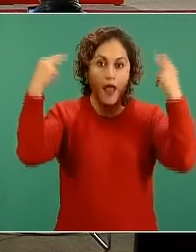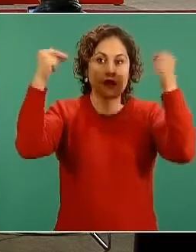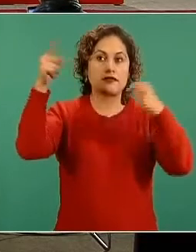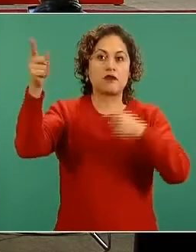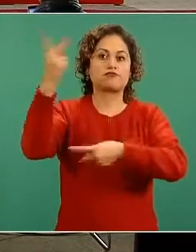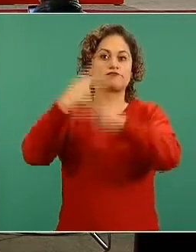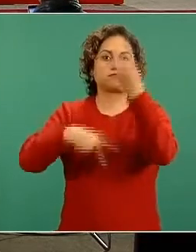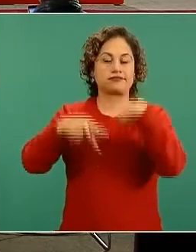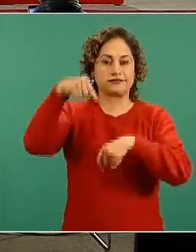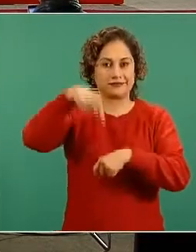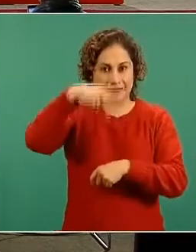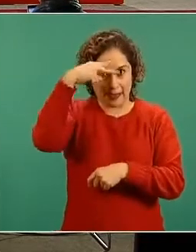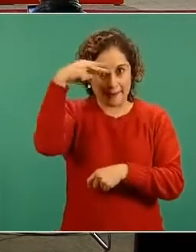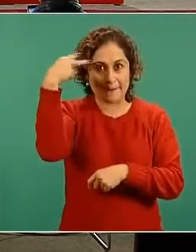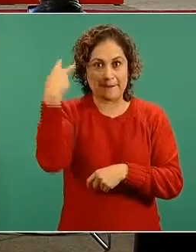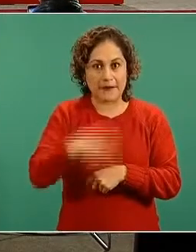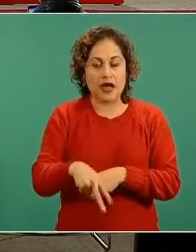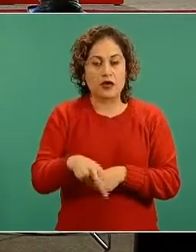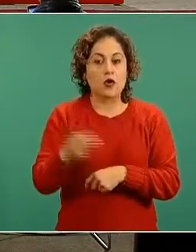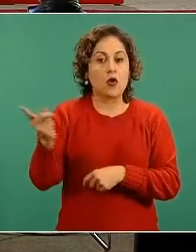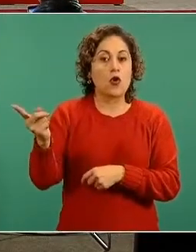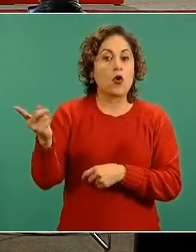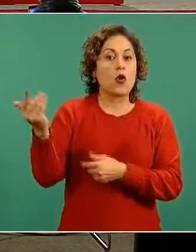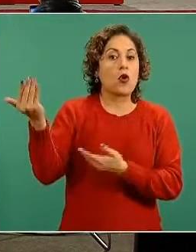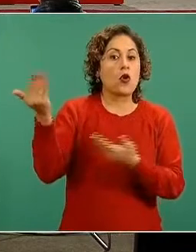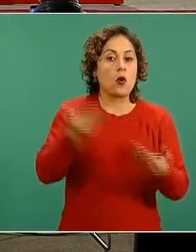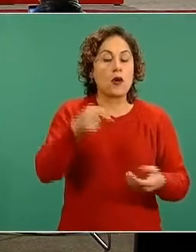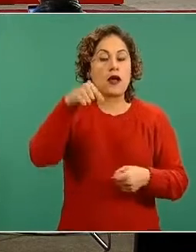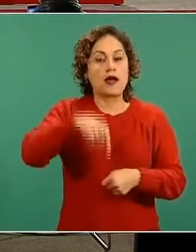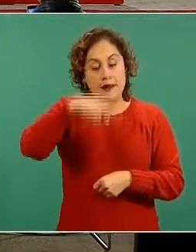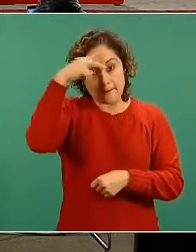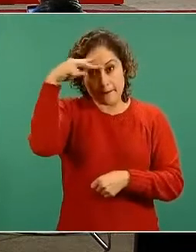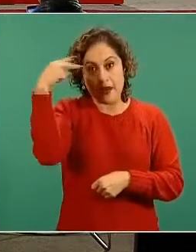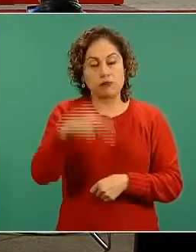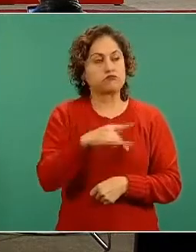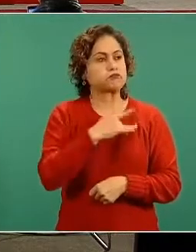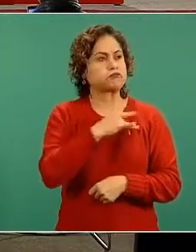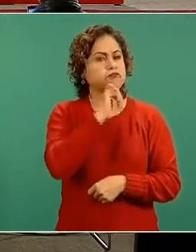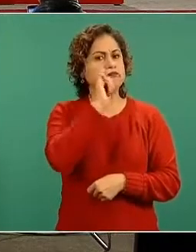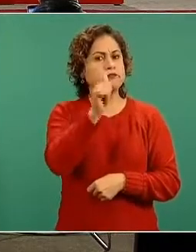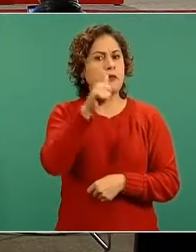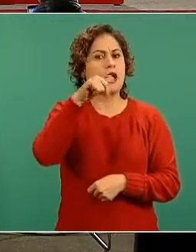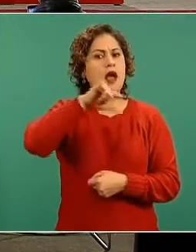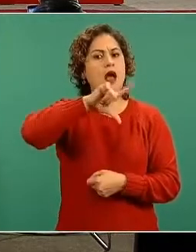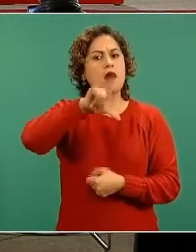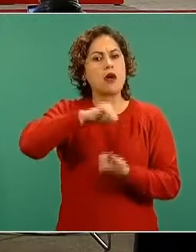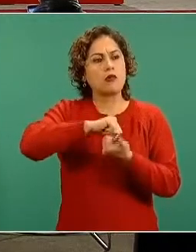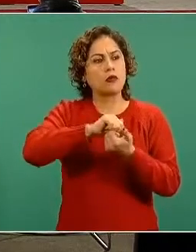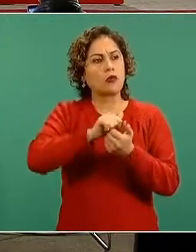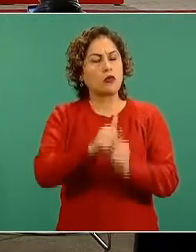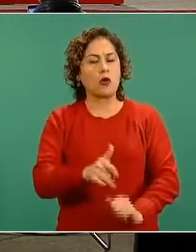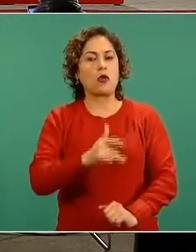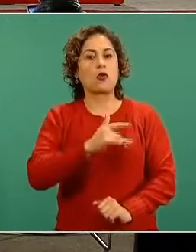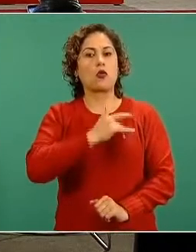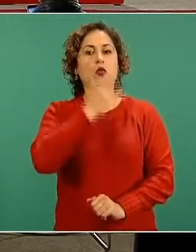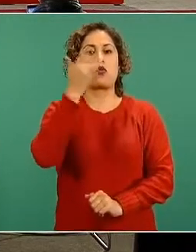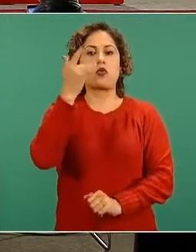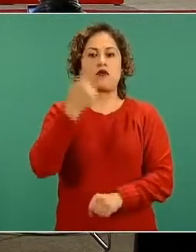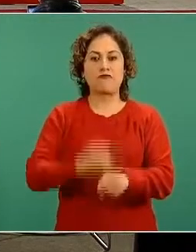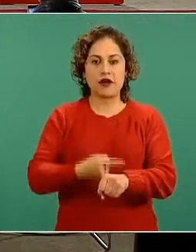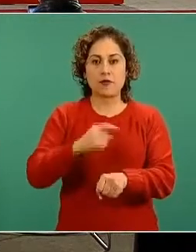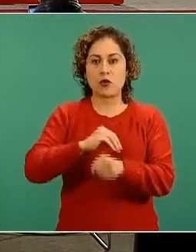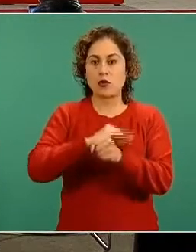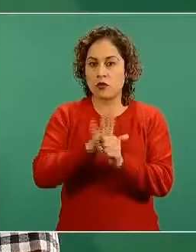y venía asintomático, pero ya estando en México desarrolló síntomas y desafortunadamente presentó enfermedad COVID grave.